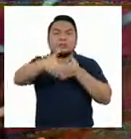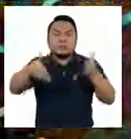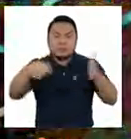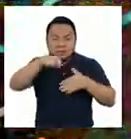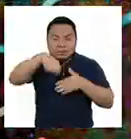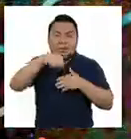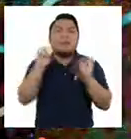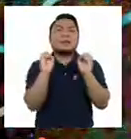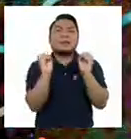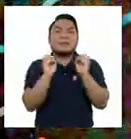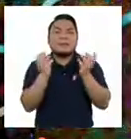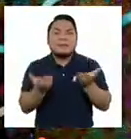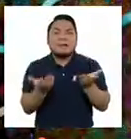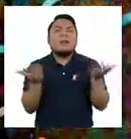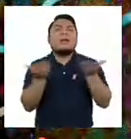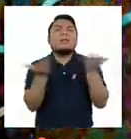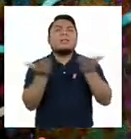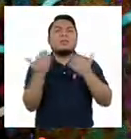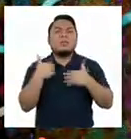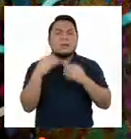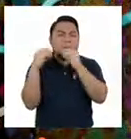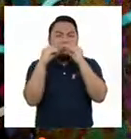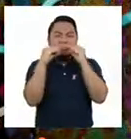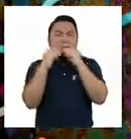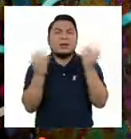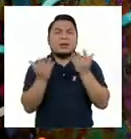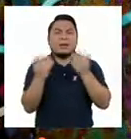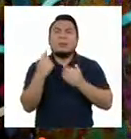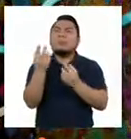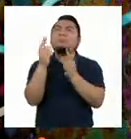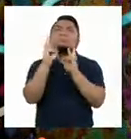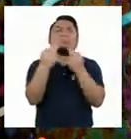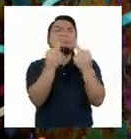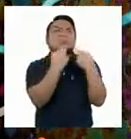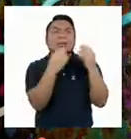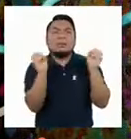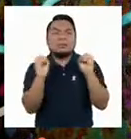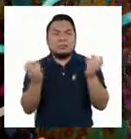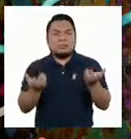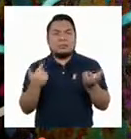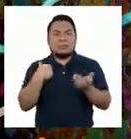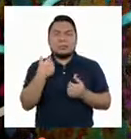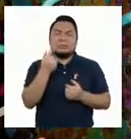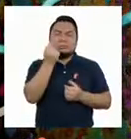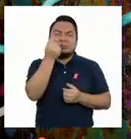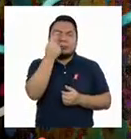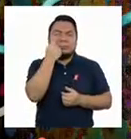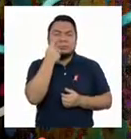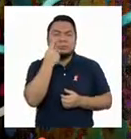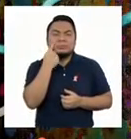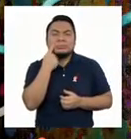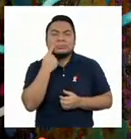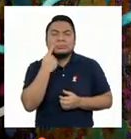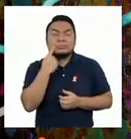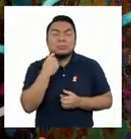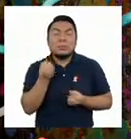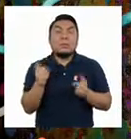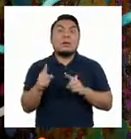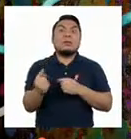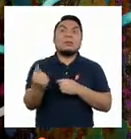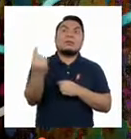nada. ¿Dónde está mi Siku? Nadie responde. Está a punto de llorar cuando de pronto...